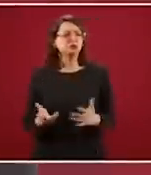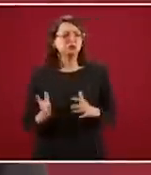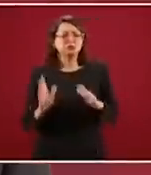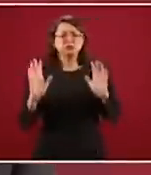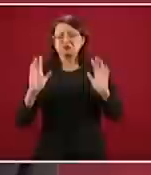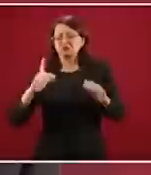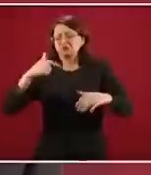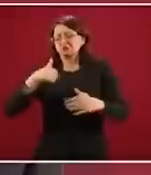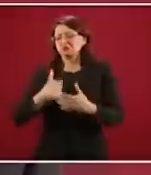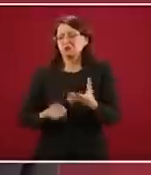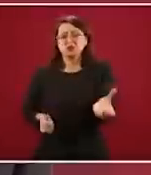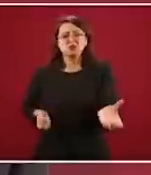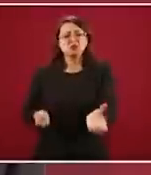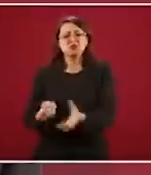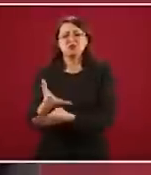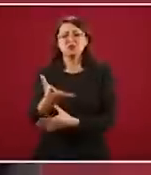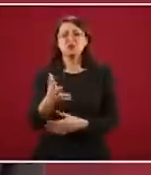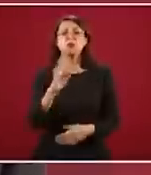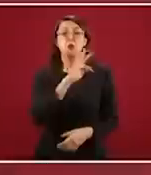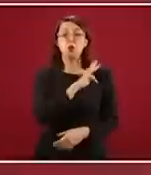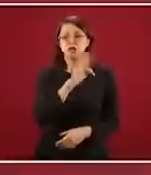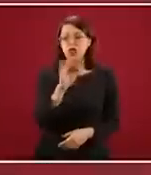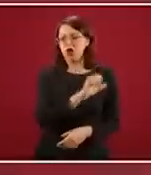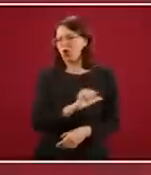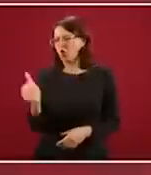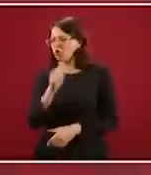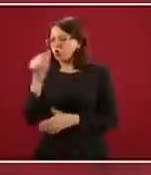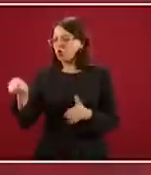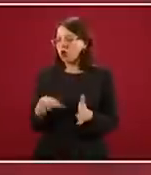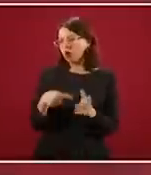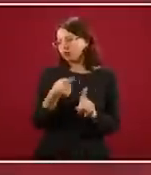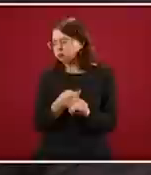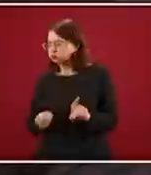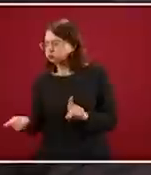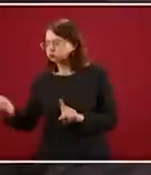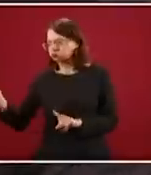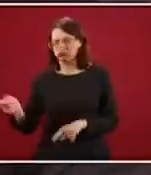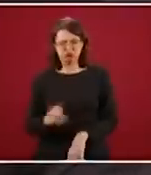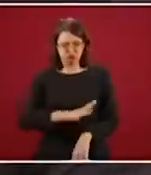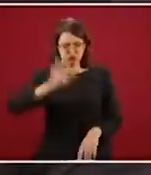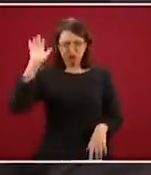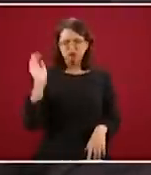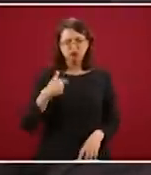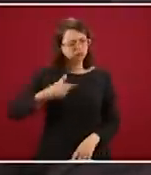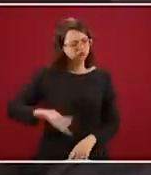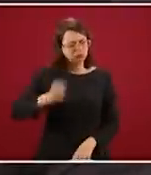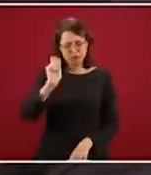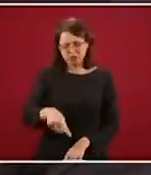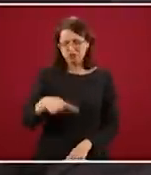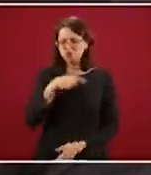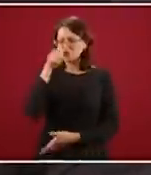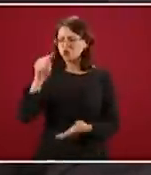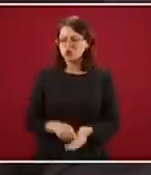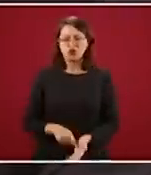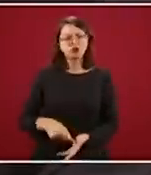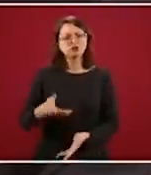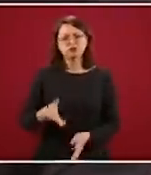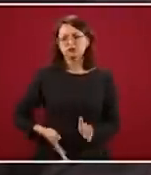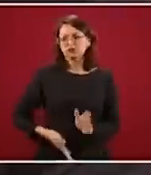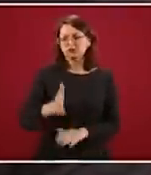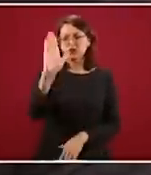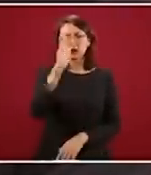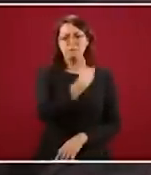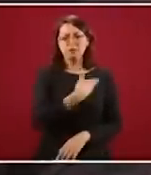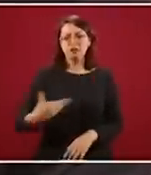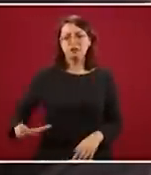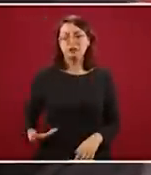lugar. Había posibilidad de irse por otro lado, dije no, salimos por donde entramos. El presidente de México no